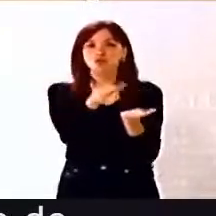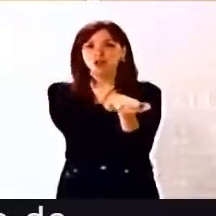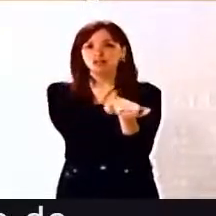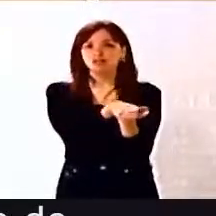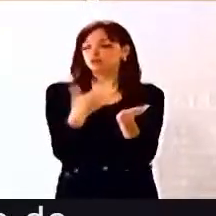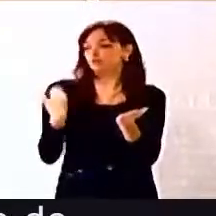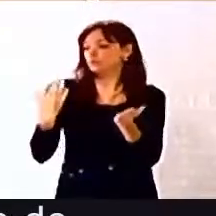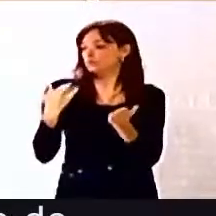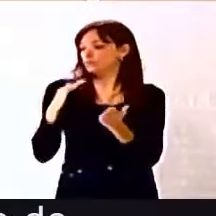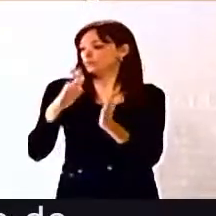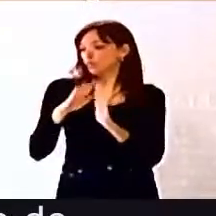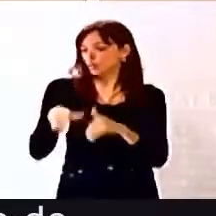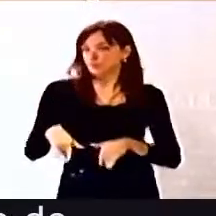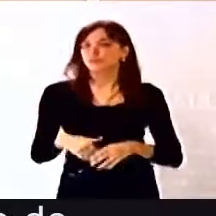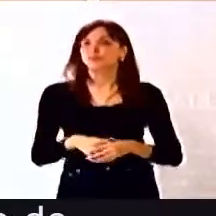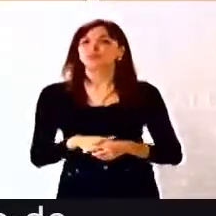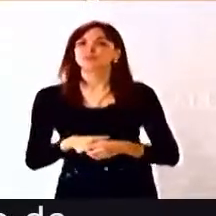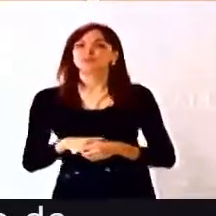última jornada.